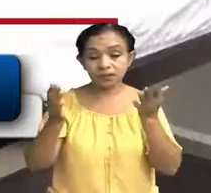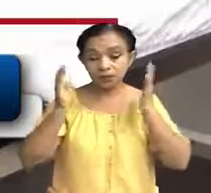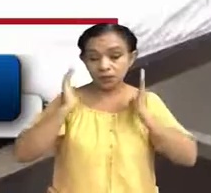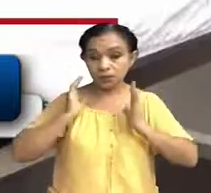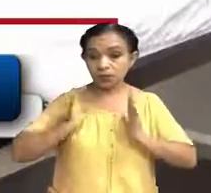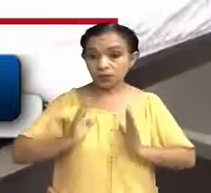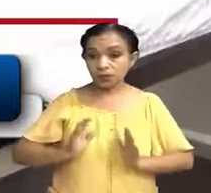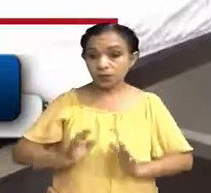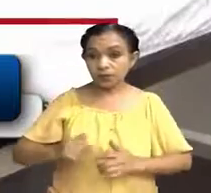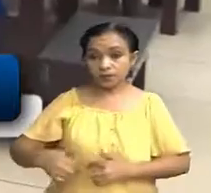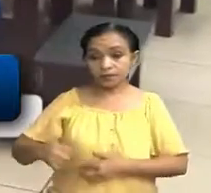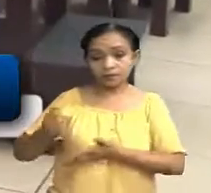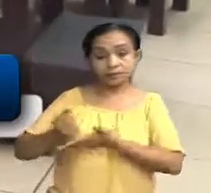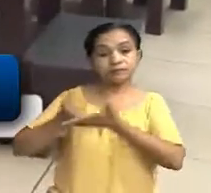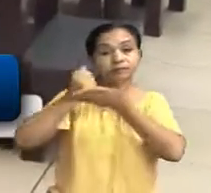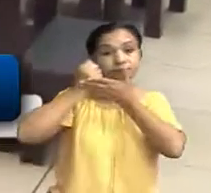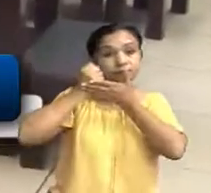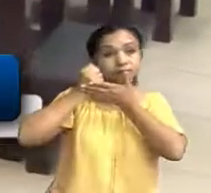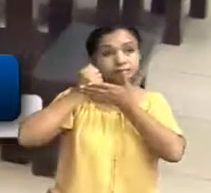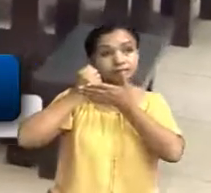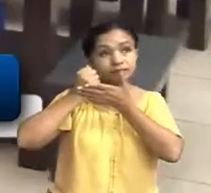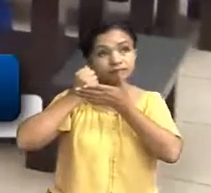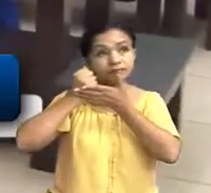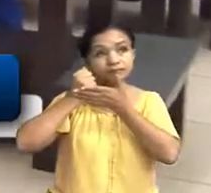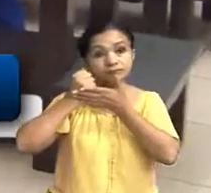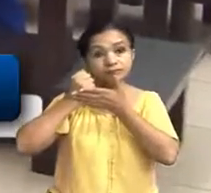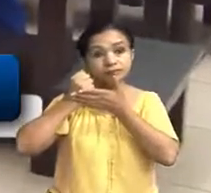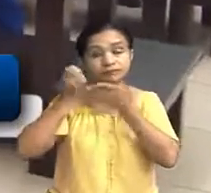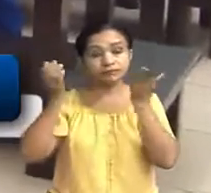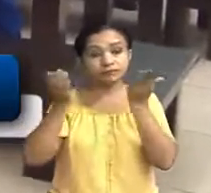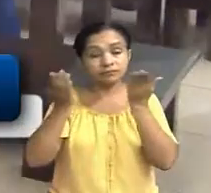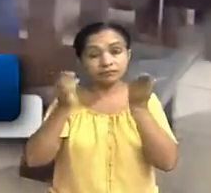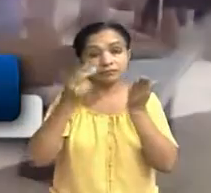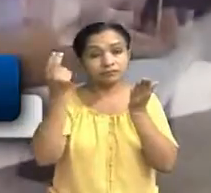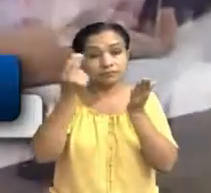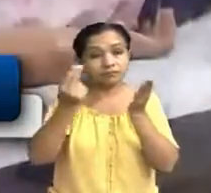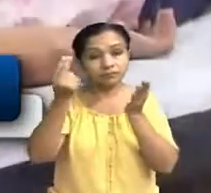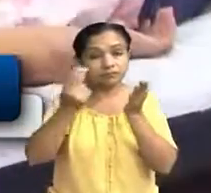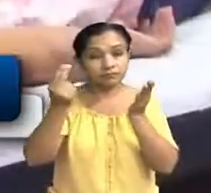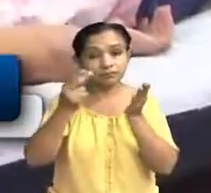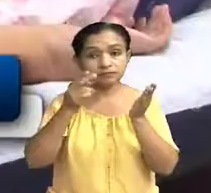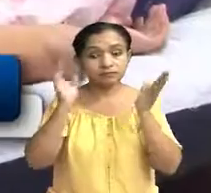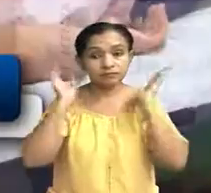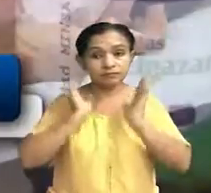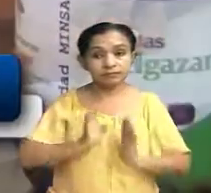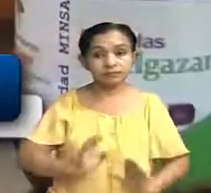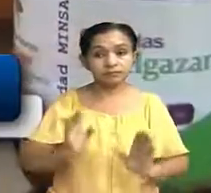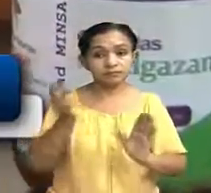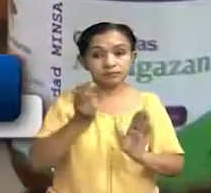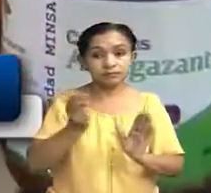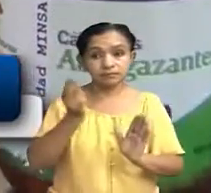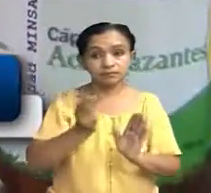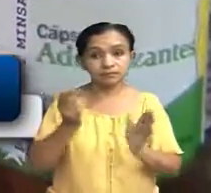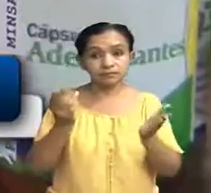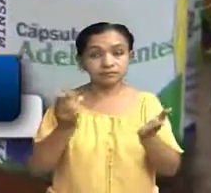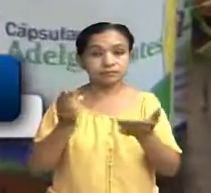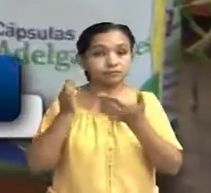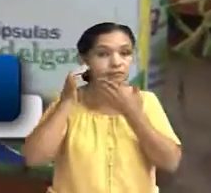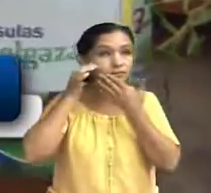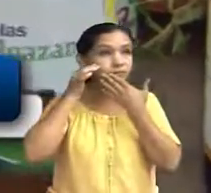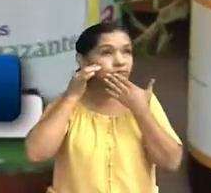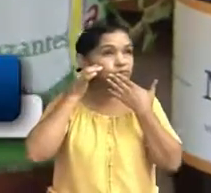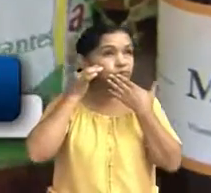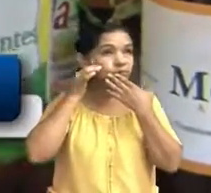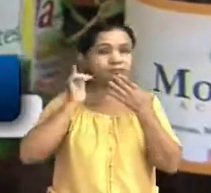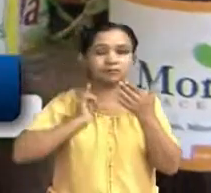cuerpo que nos pueden ayudar. Por ejemplo, la ventosa, ¿dónde la aplicarían? ¿En qué parte del cuerpo la aplicaría para un paciente